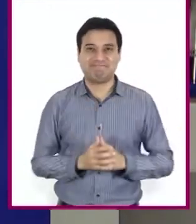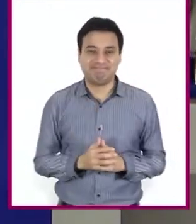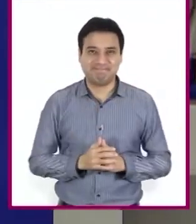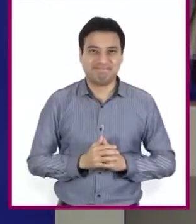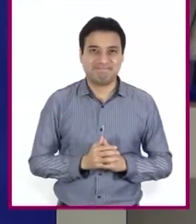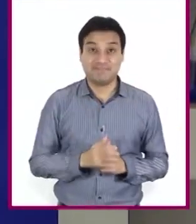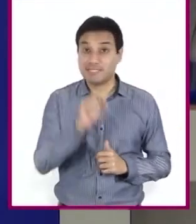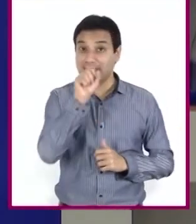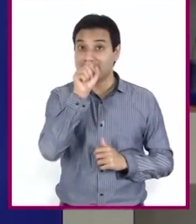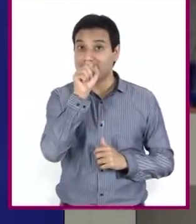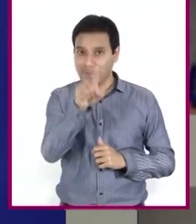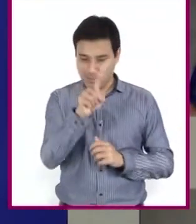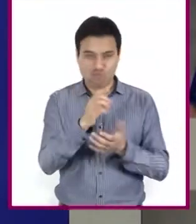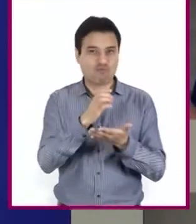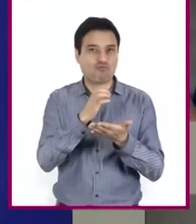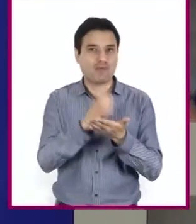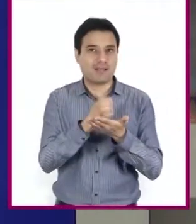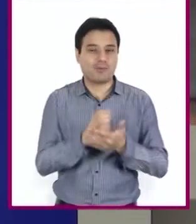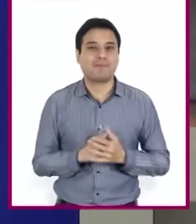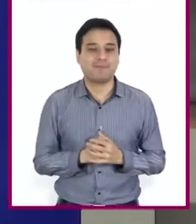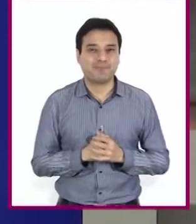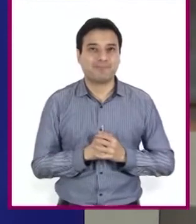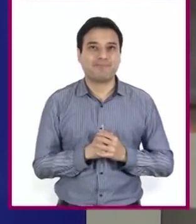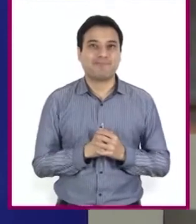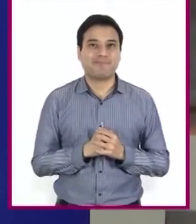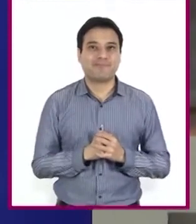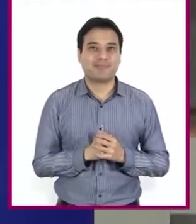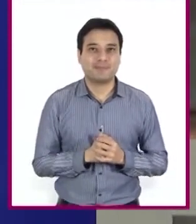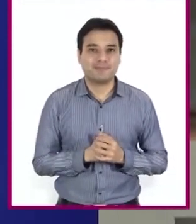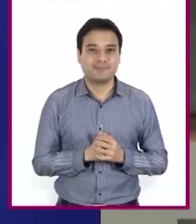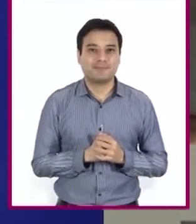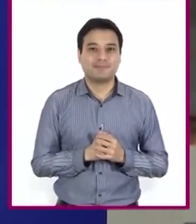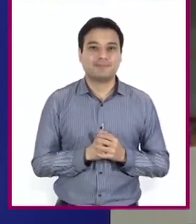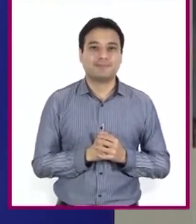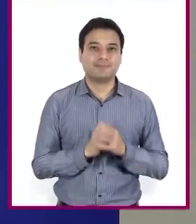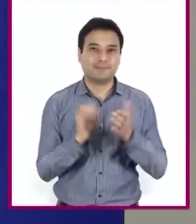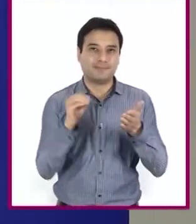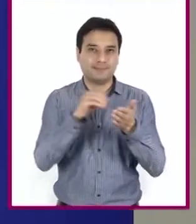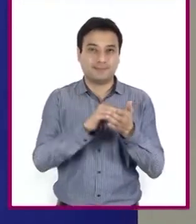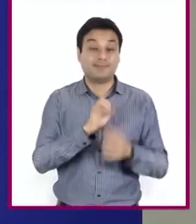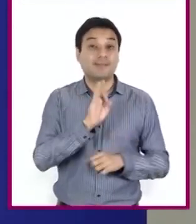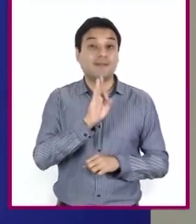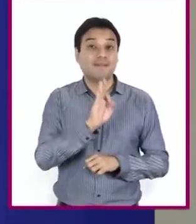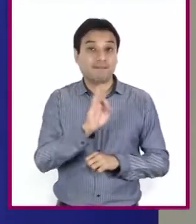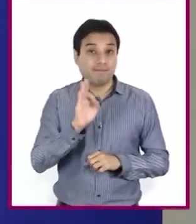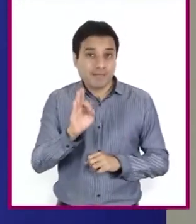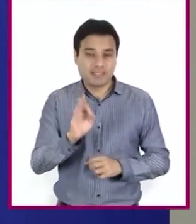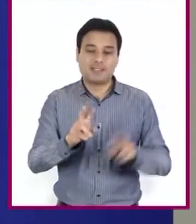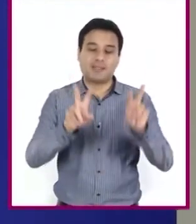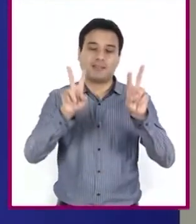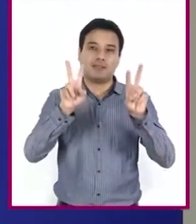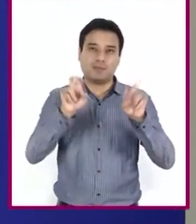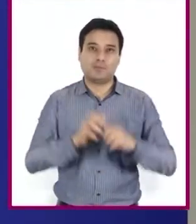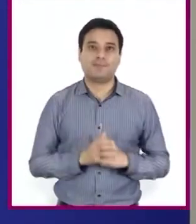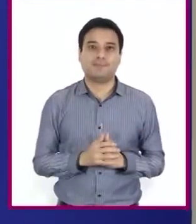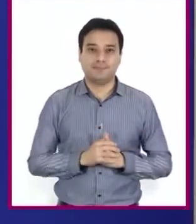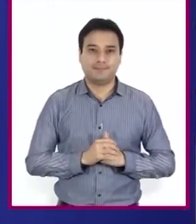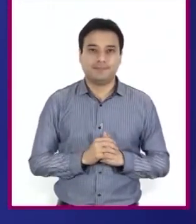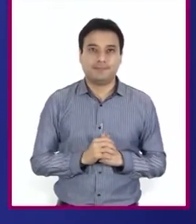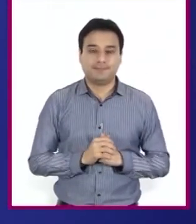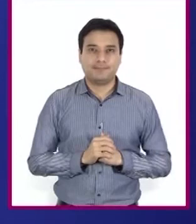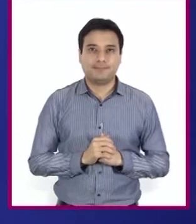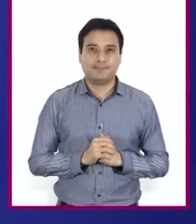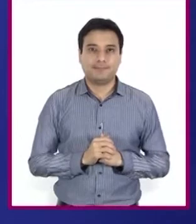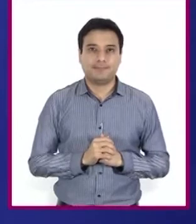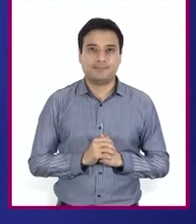su cuaderno de notas de la asignatura. Escriban la fecha y el título de nuestra sesión. ¿Cuál es